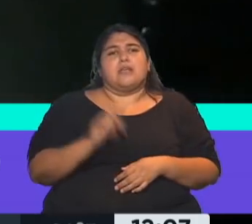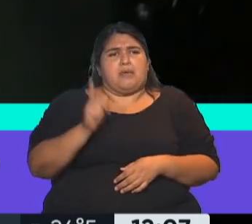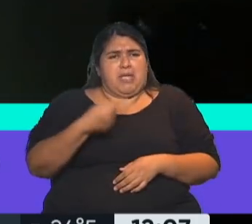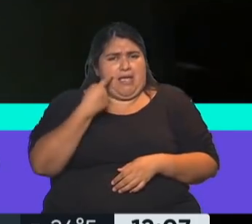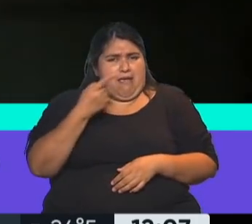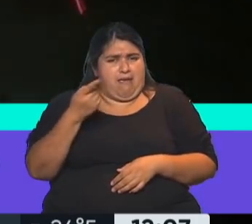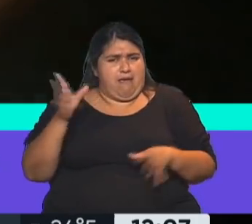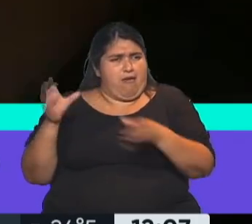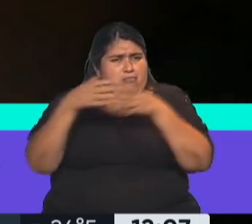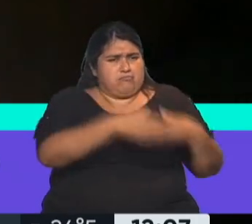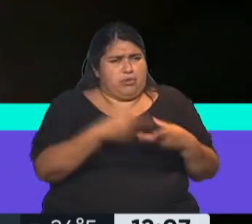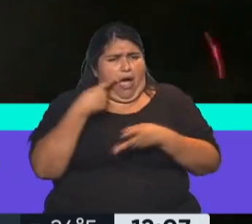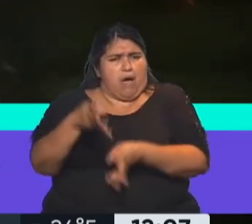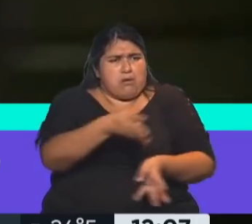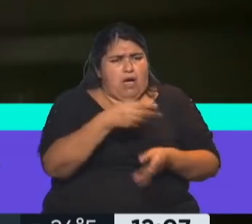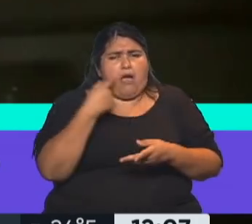atacar ciudades